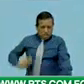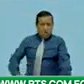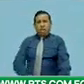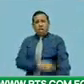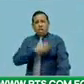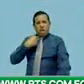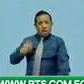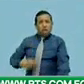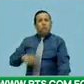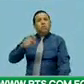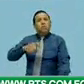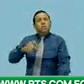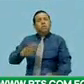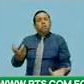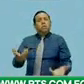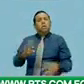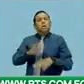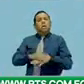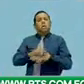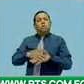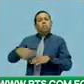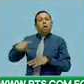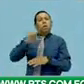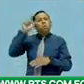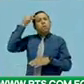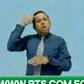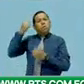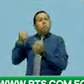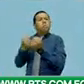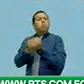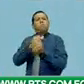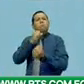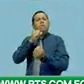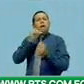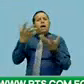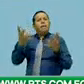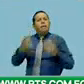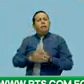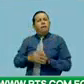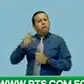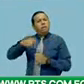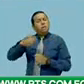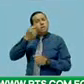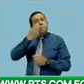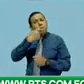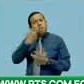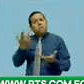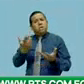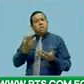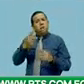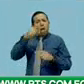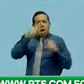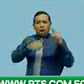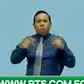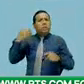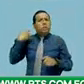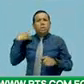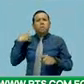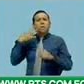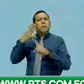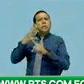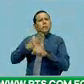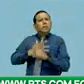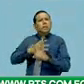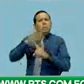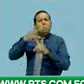qué? Por el incumplimiento del Estado en los pagos. Necesitamos medicamentos. Pacientes que no reciben 4, 5, 6 meses